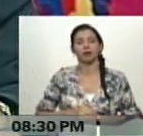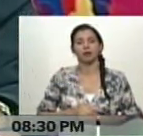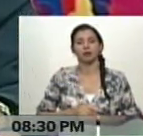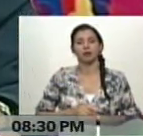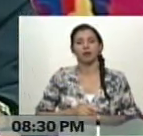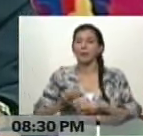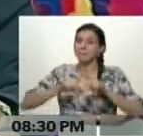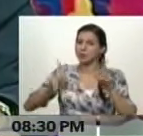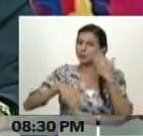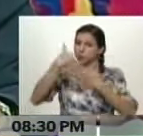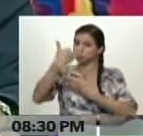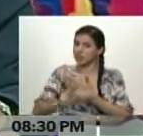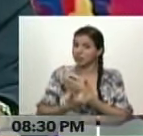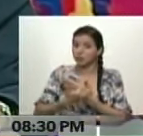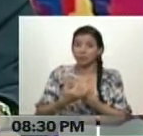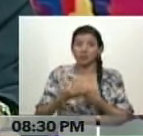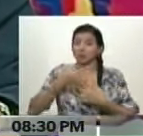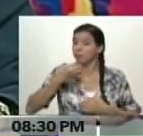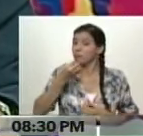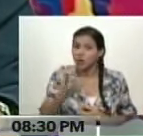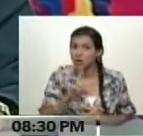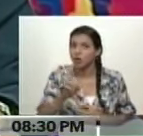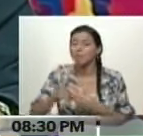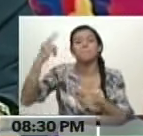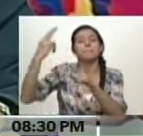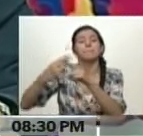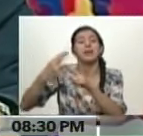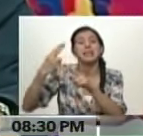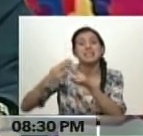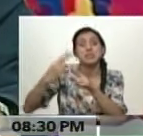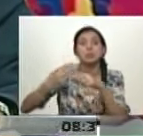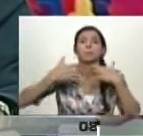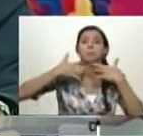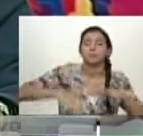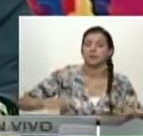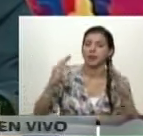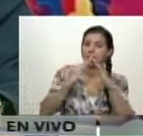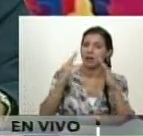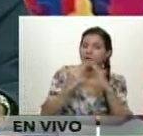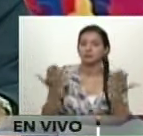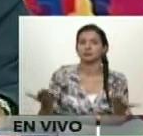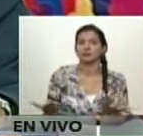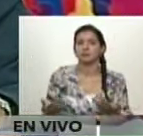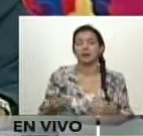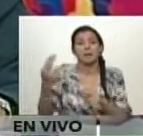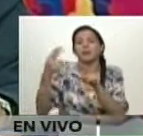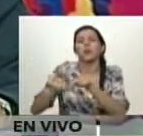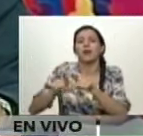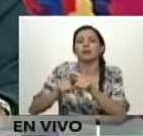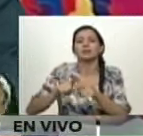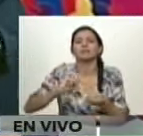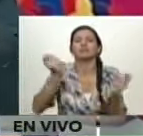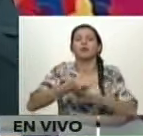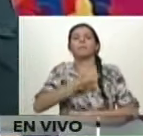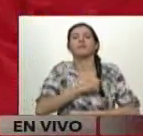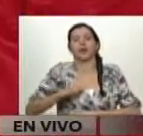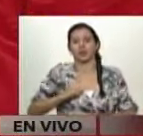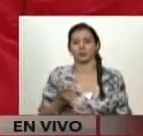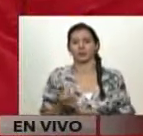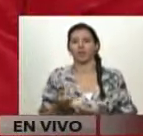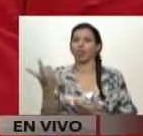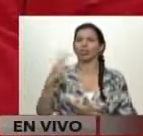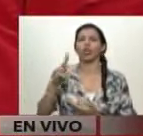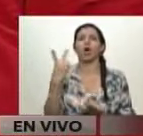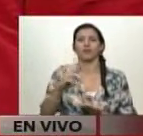Y es un proyecto que amenaza gravemente el derecho a la vivienda y el hábitat en Venezuela. Lo privatiza. Es una doble